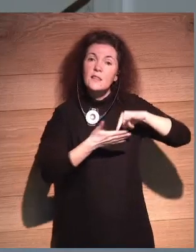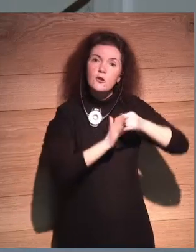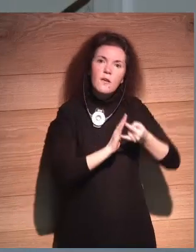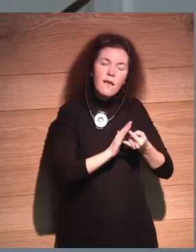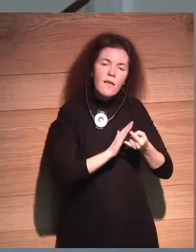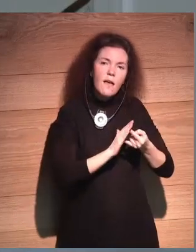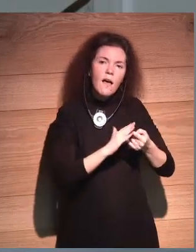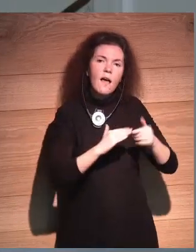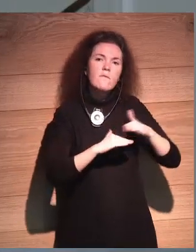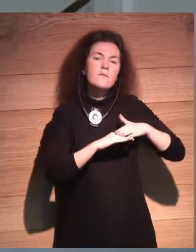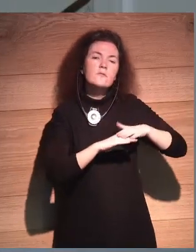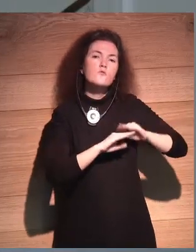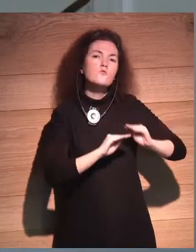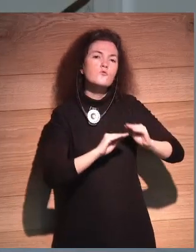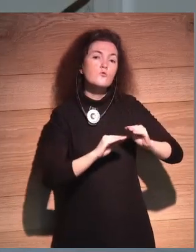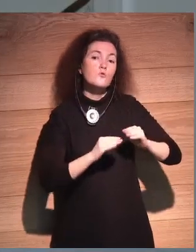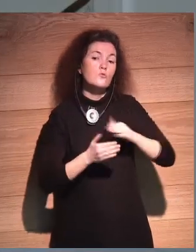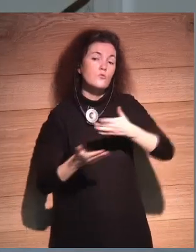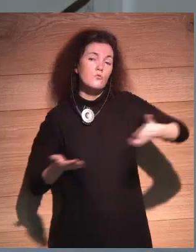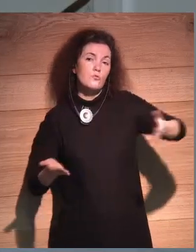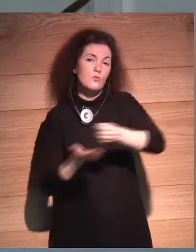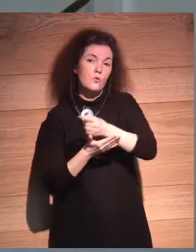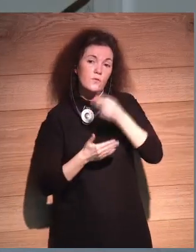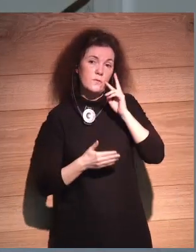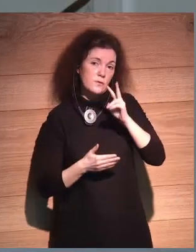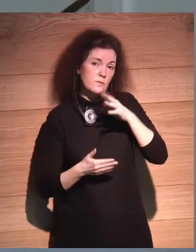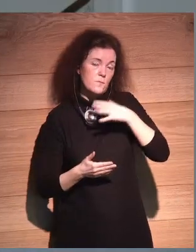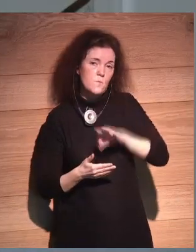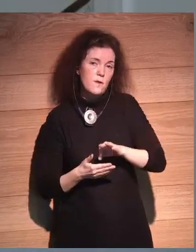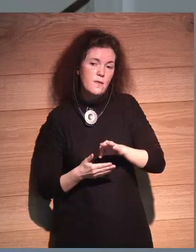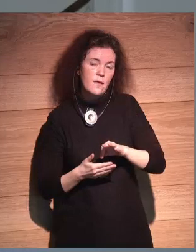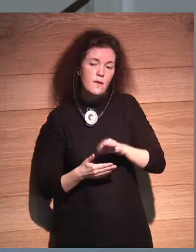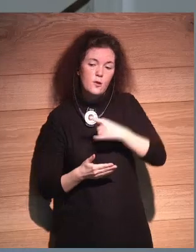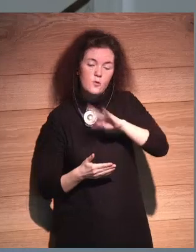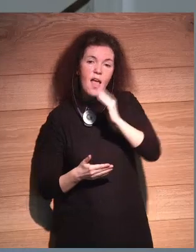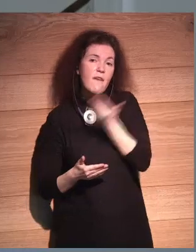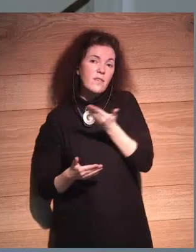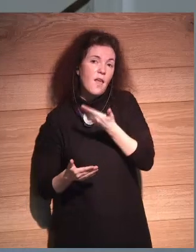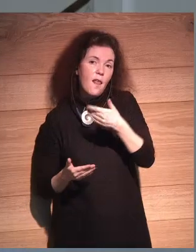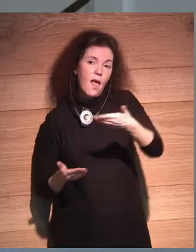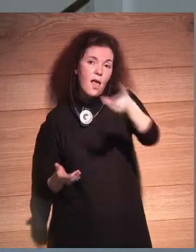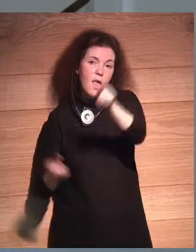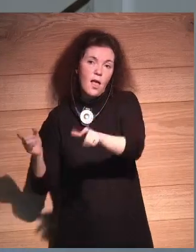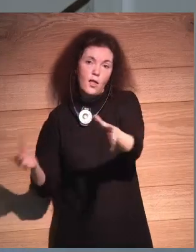tecnología, como todos ustedes pueden ver, y podemos ver cómo esto nos afecta a todos.